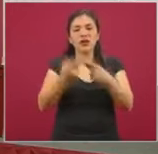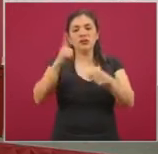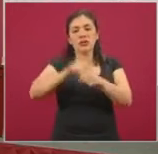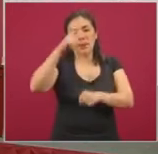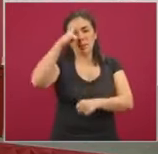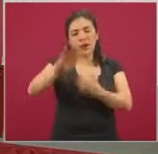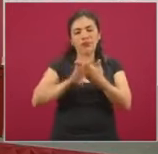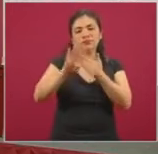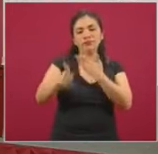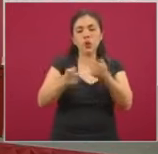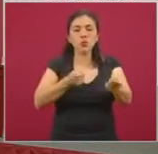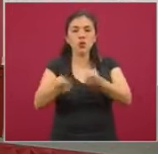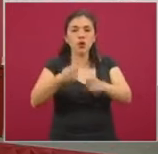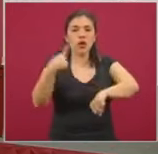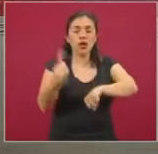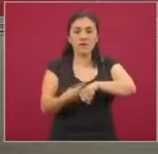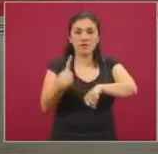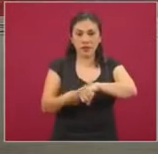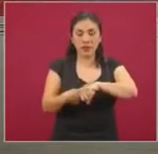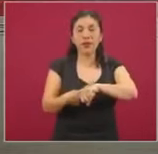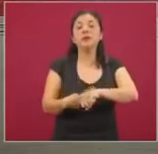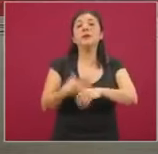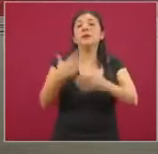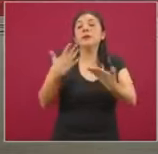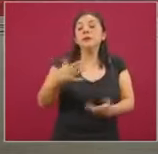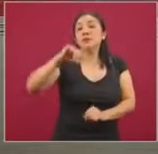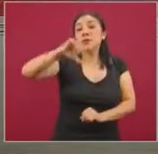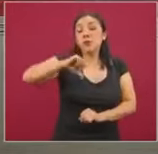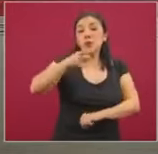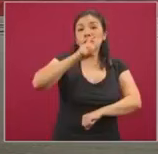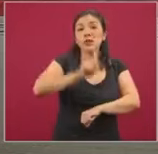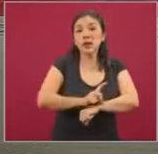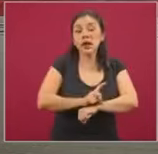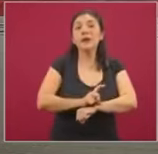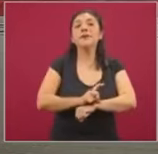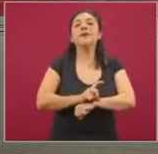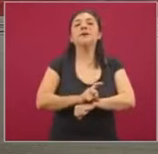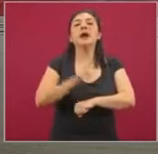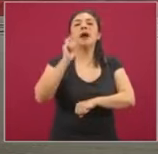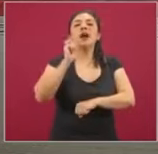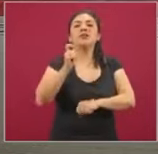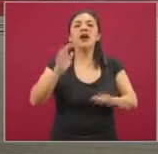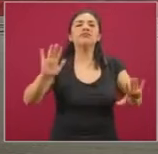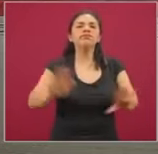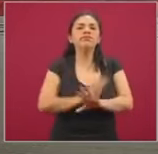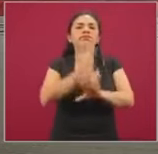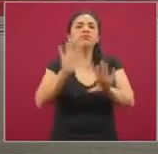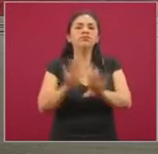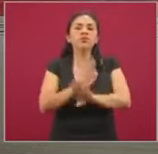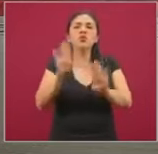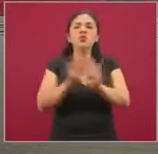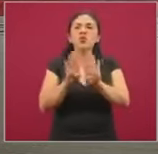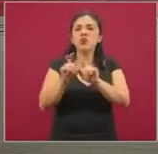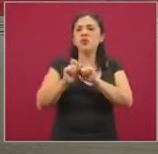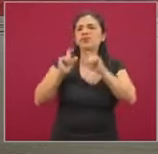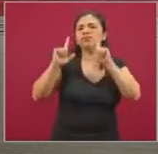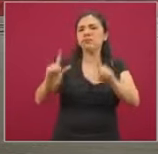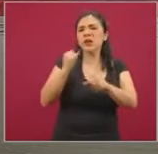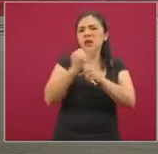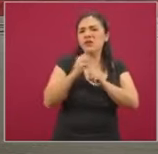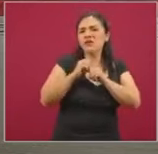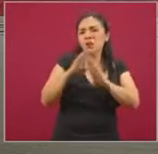Prevención y Control de Enfermedades y de hecho el día de hoy va a actualizar información y presentar algo que